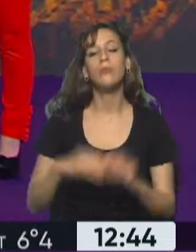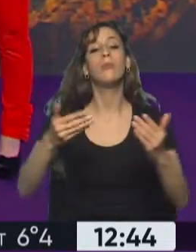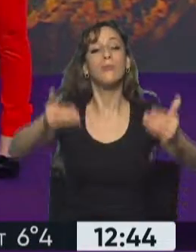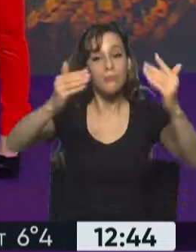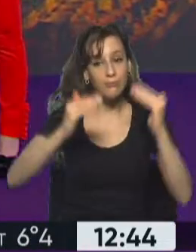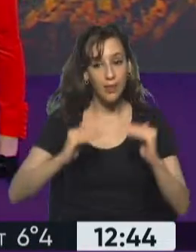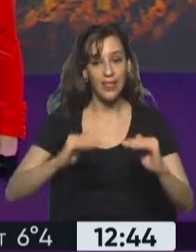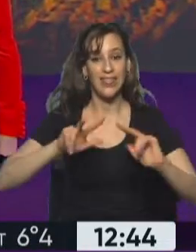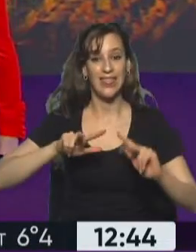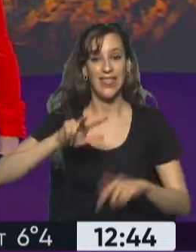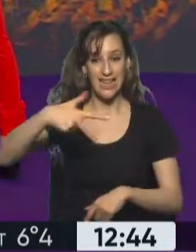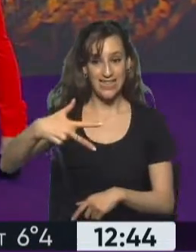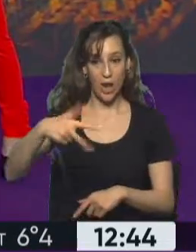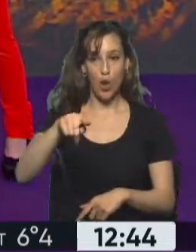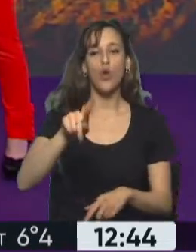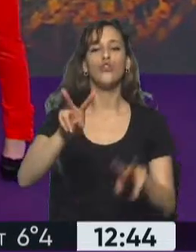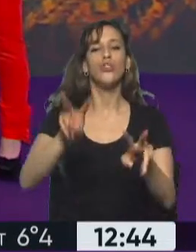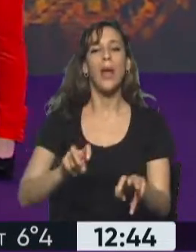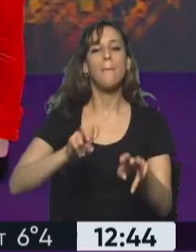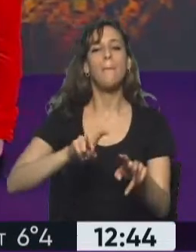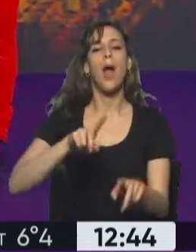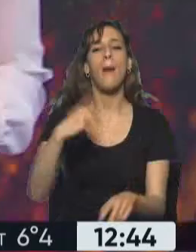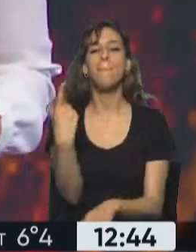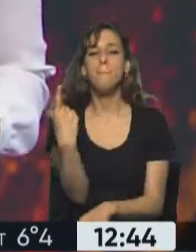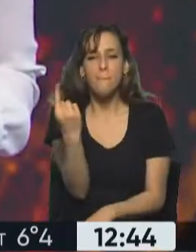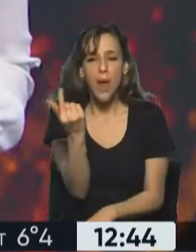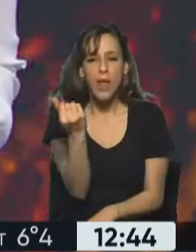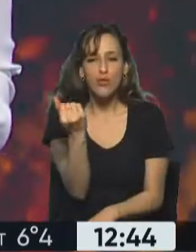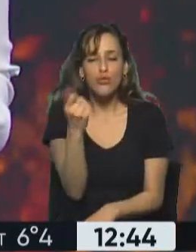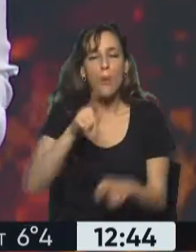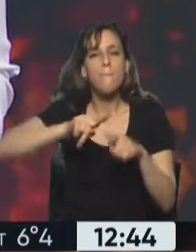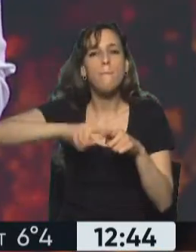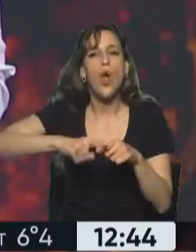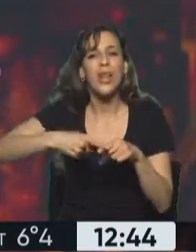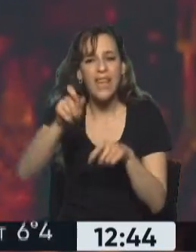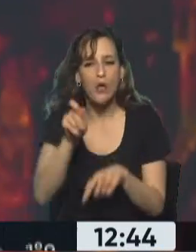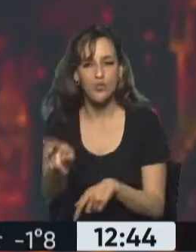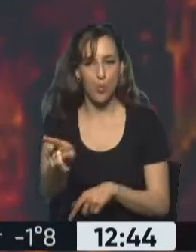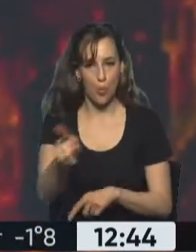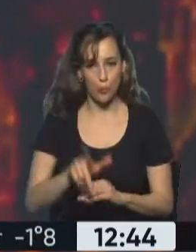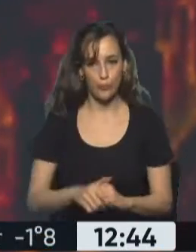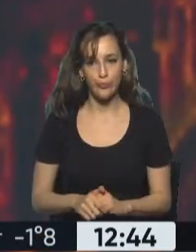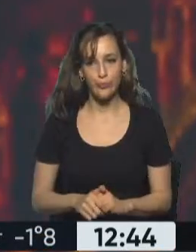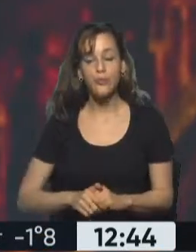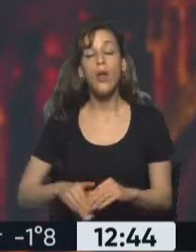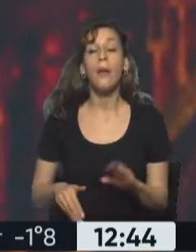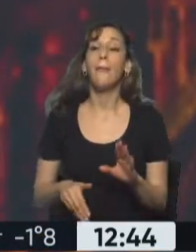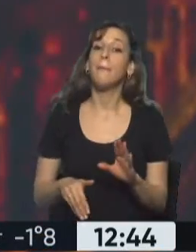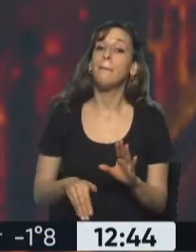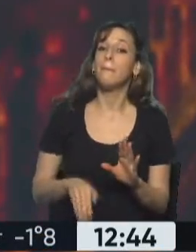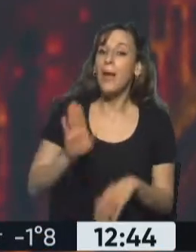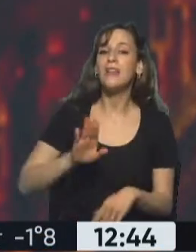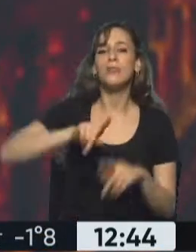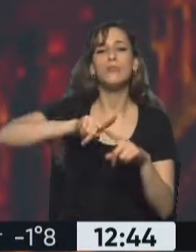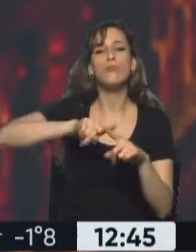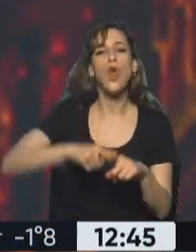a la política de precios. Y este es el tema en el cual se está poniendo acento, sobre todo esta semana, que vamos a mirar, yo diría política de precios